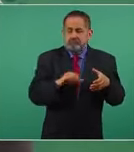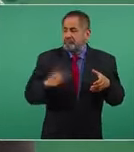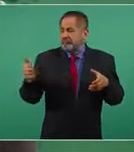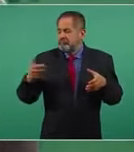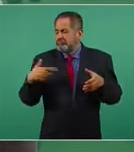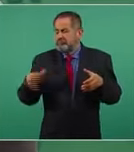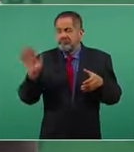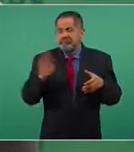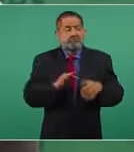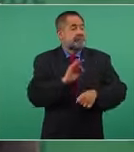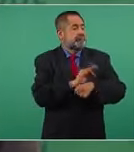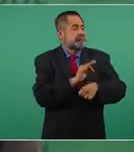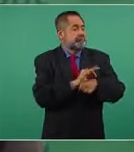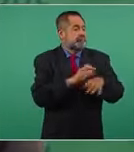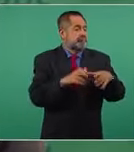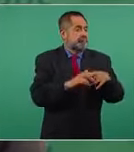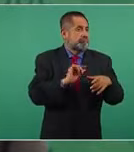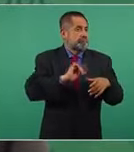a los